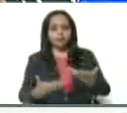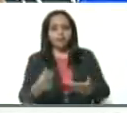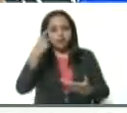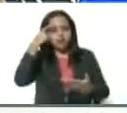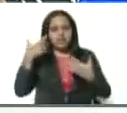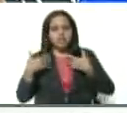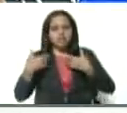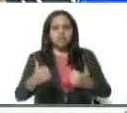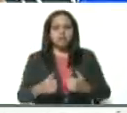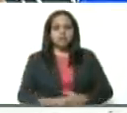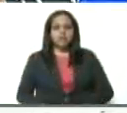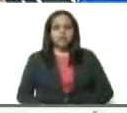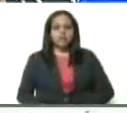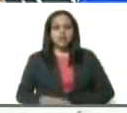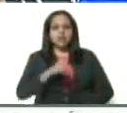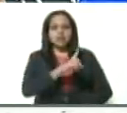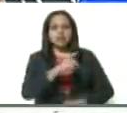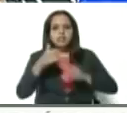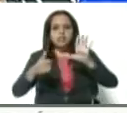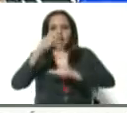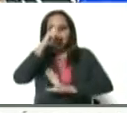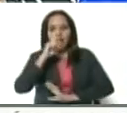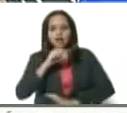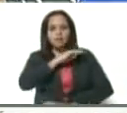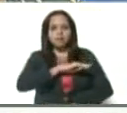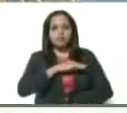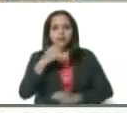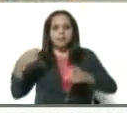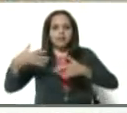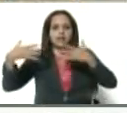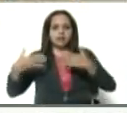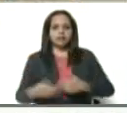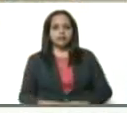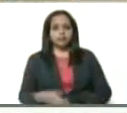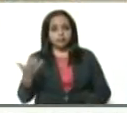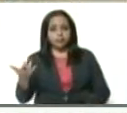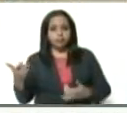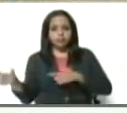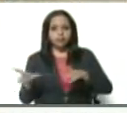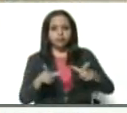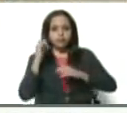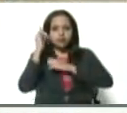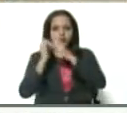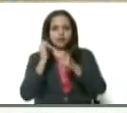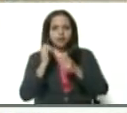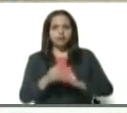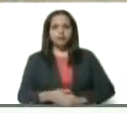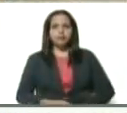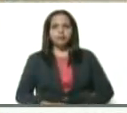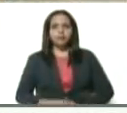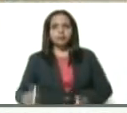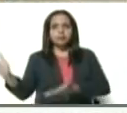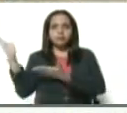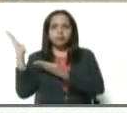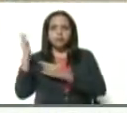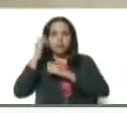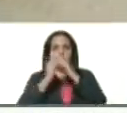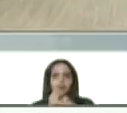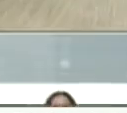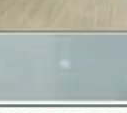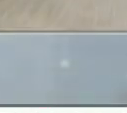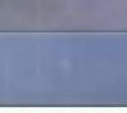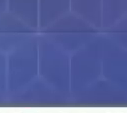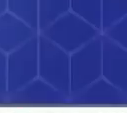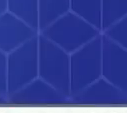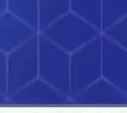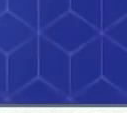salud a los 16 años de la misión Milagro. ¿Estamos listos con el video? Coronado, adelante.